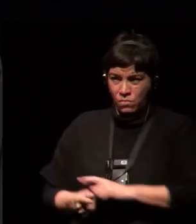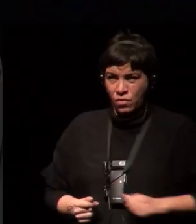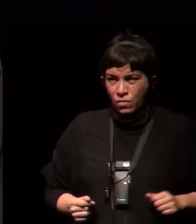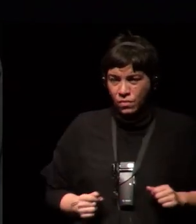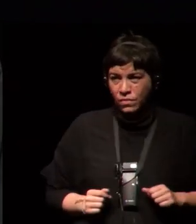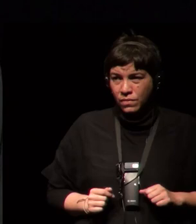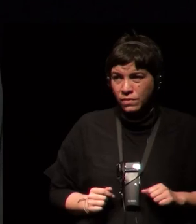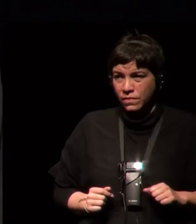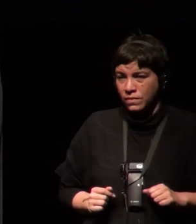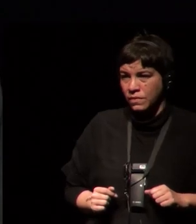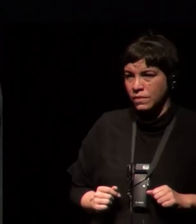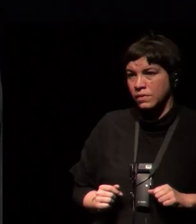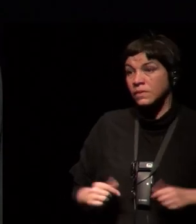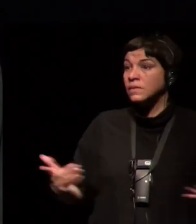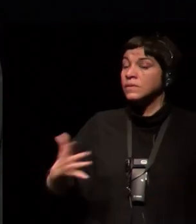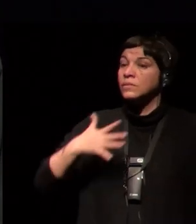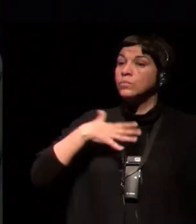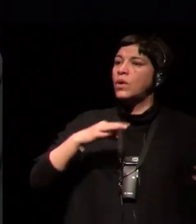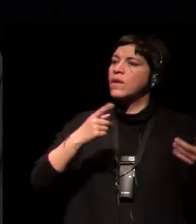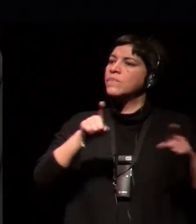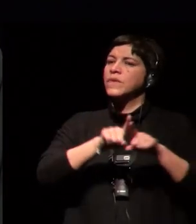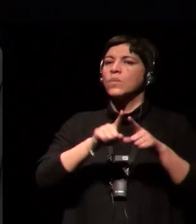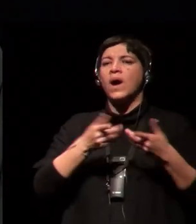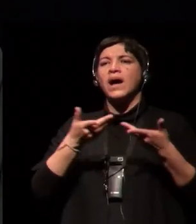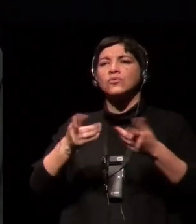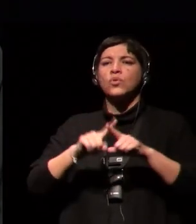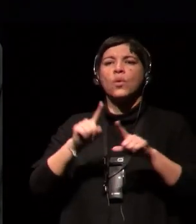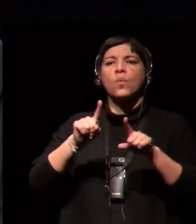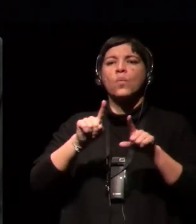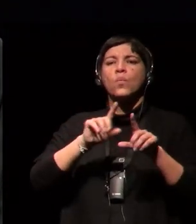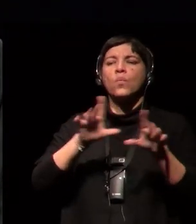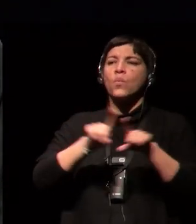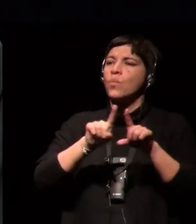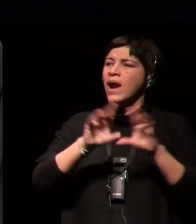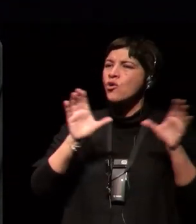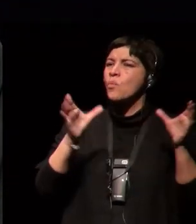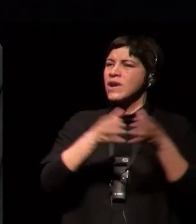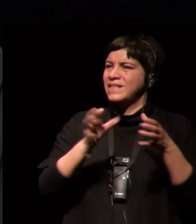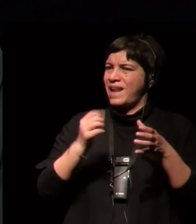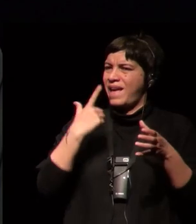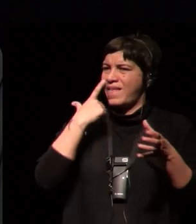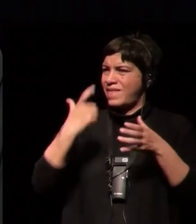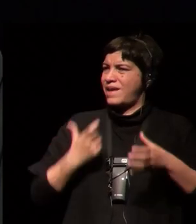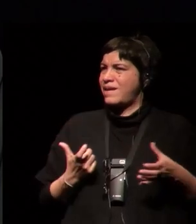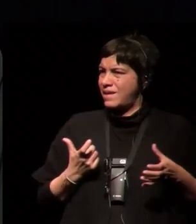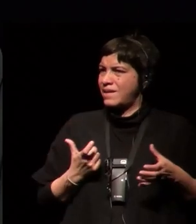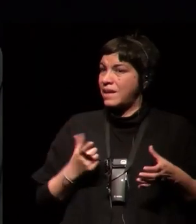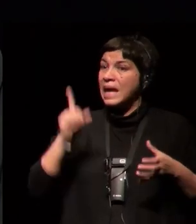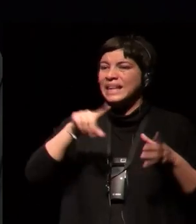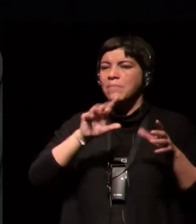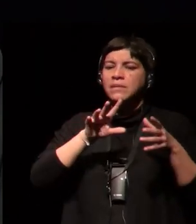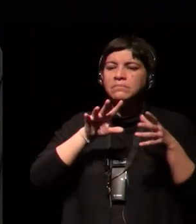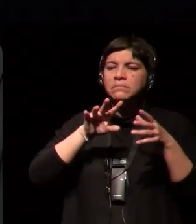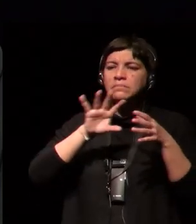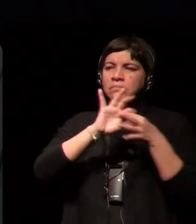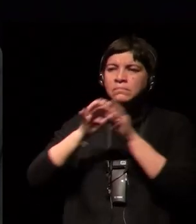pueden ayudar a definir una dramaturgia comunitaria y que pueden estar interrelacionadas y actuar de forma simultánea